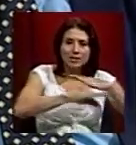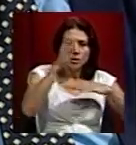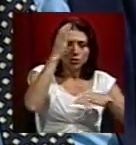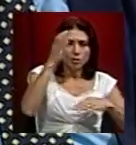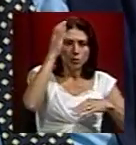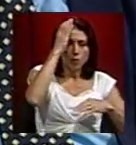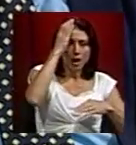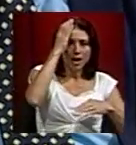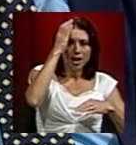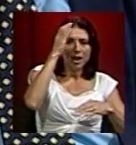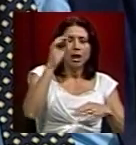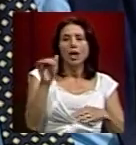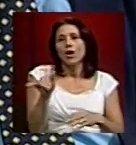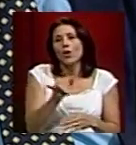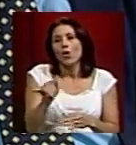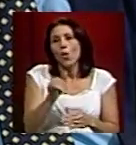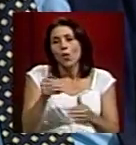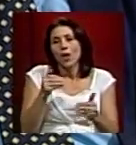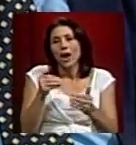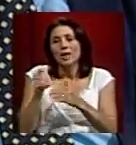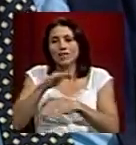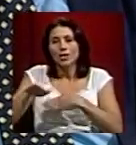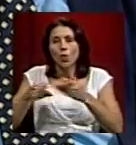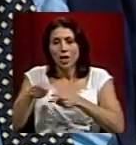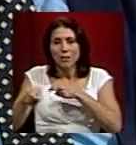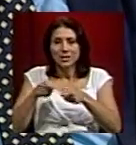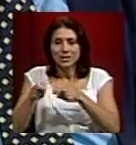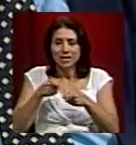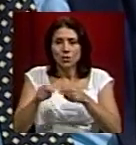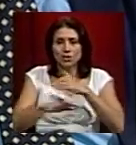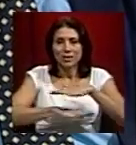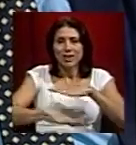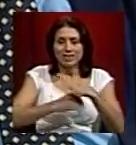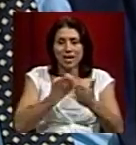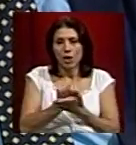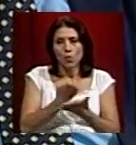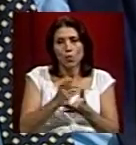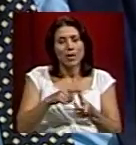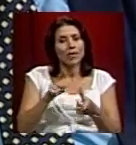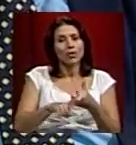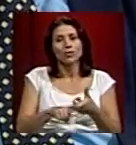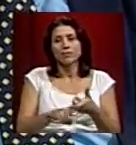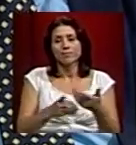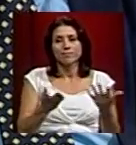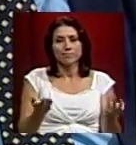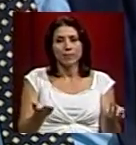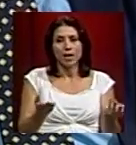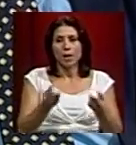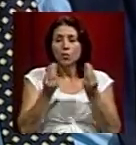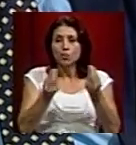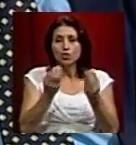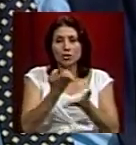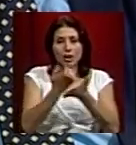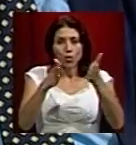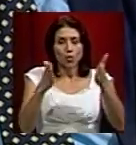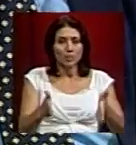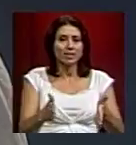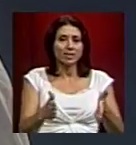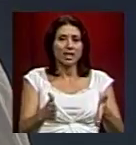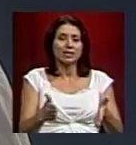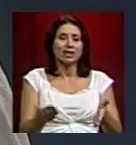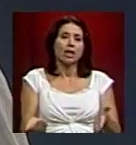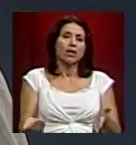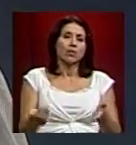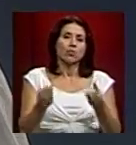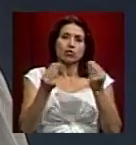empresarial, como casi toda la administración se basa en la economía. Así que en ese sentido muchos economistas pues nos hemos